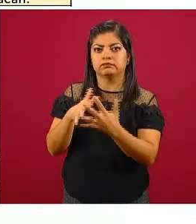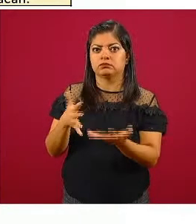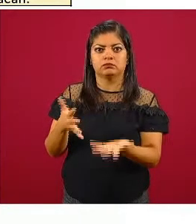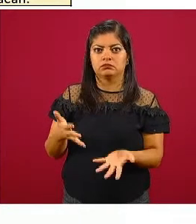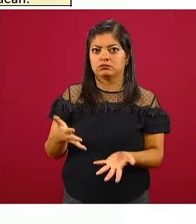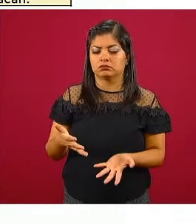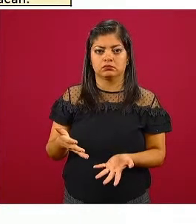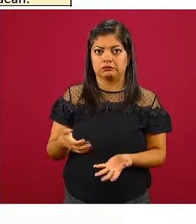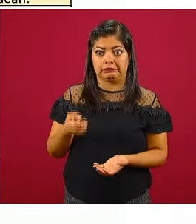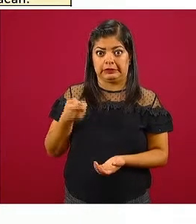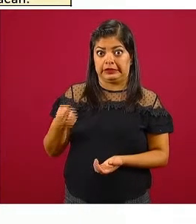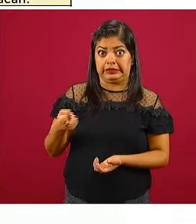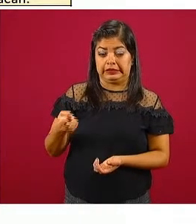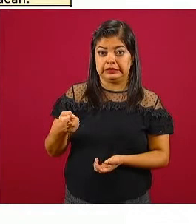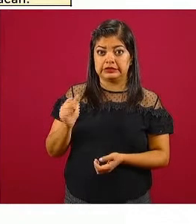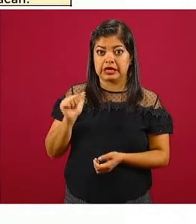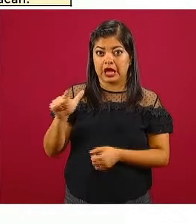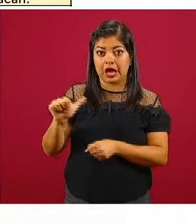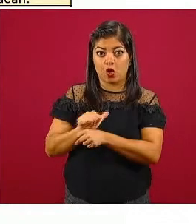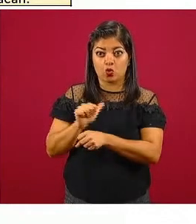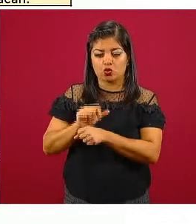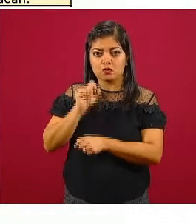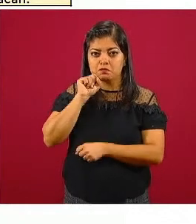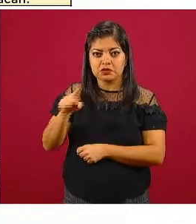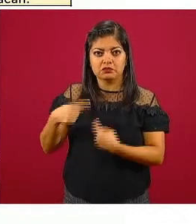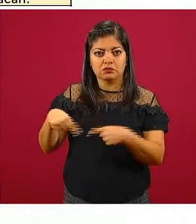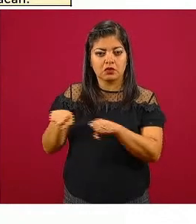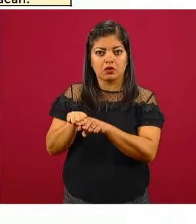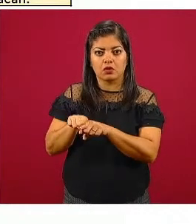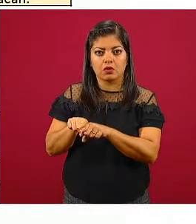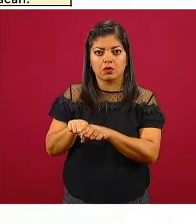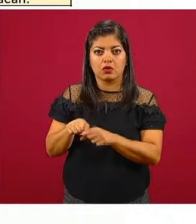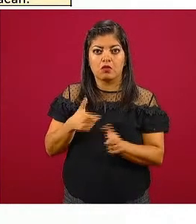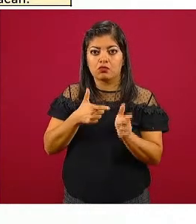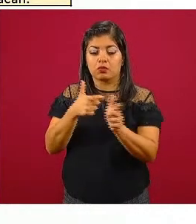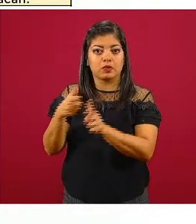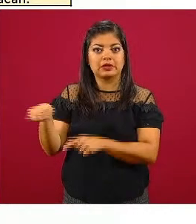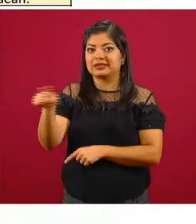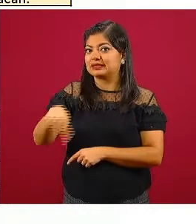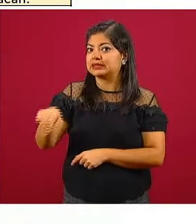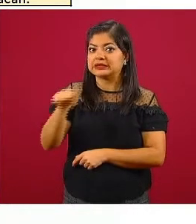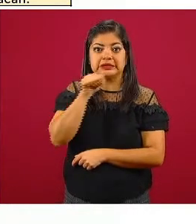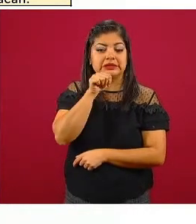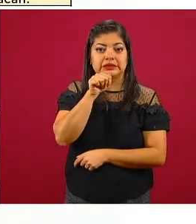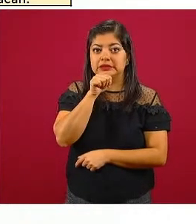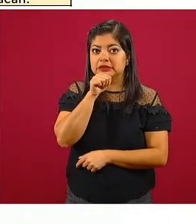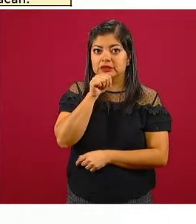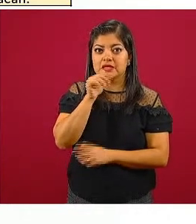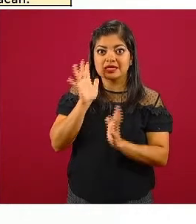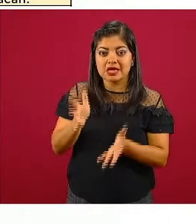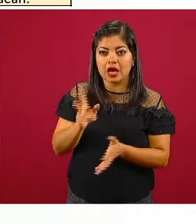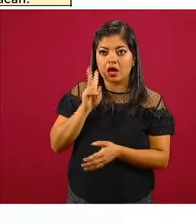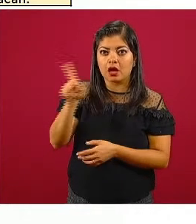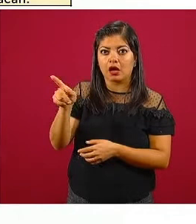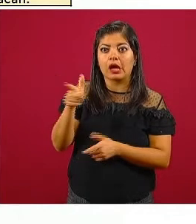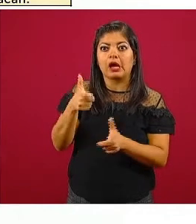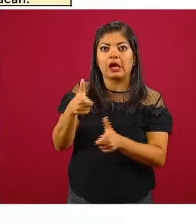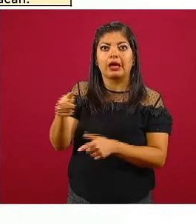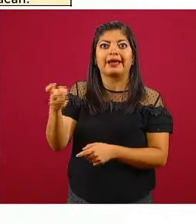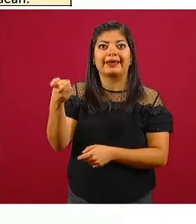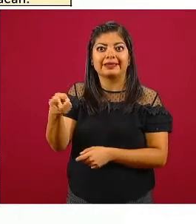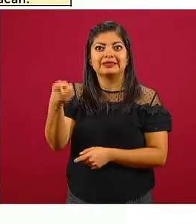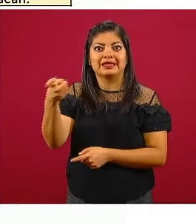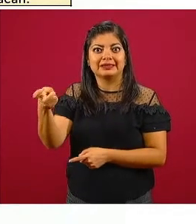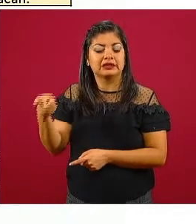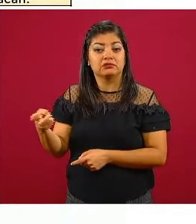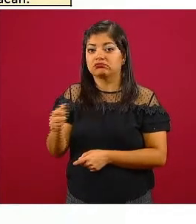de seguridad en este tipo de vehículos, trayendo este tipo de equipo. No lo han hecho. No se ha presentado en ningún momento